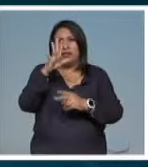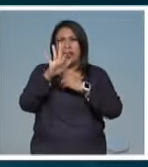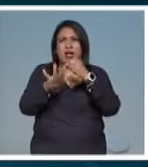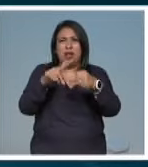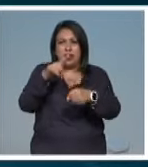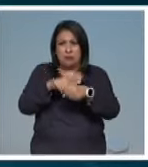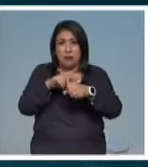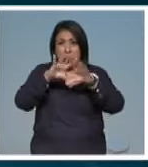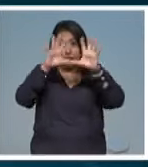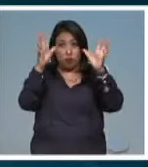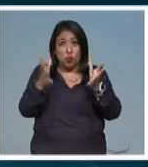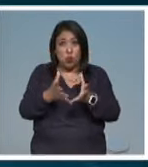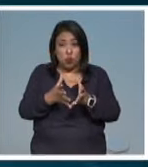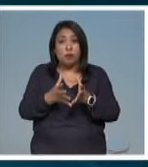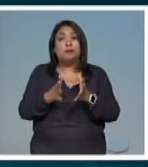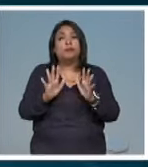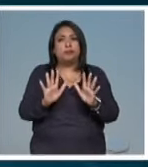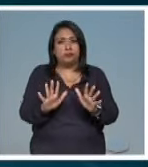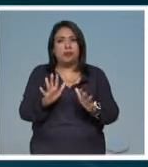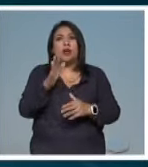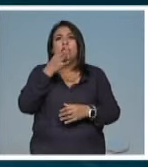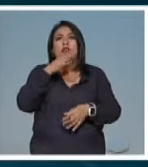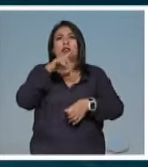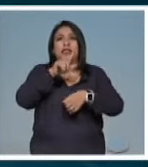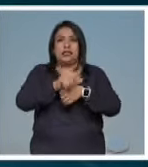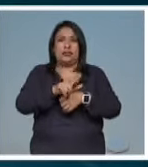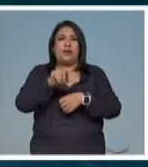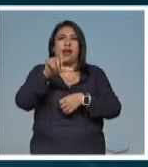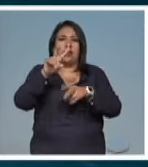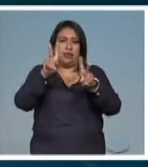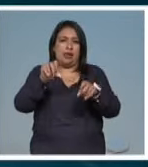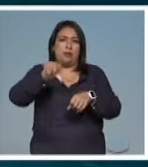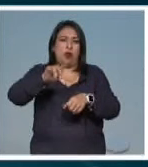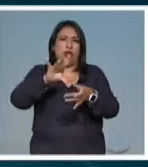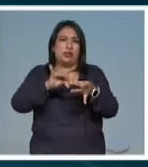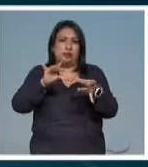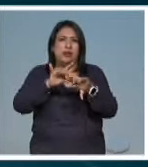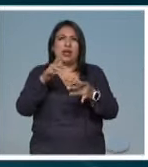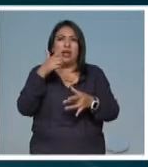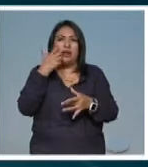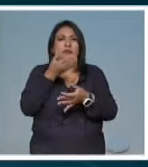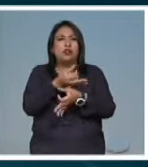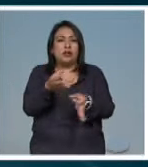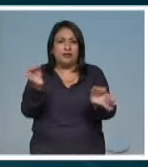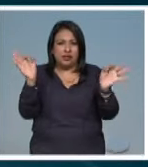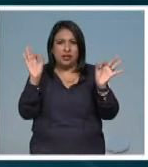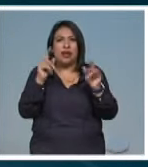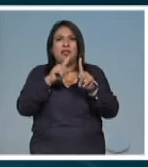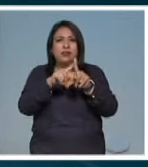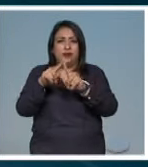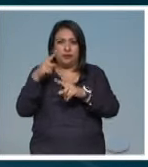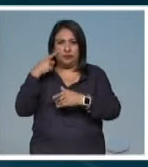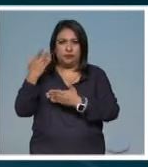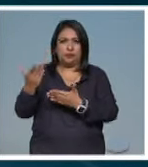animal del planeta? Bueno, pues el festival del que les vamos a hablar a continuación busca dar a conocer esta